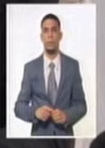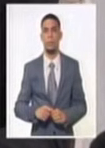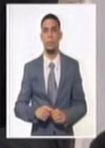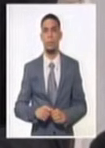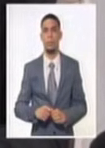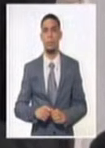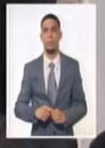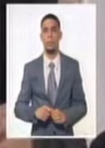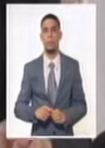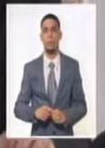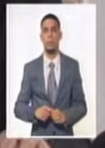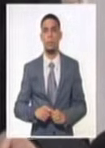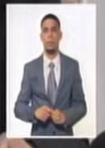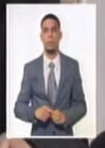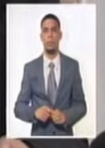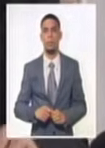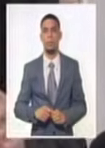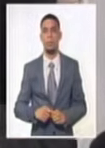Nosotros